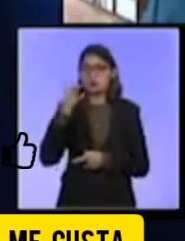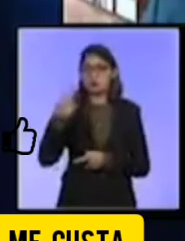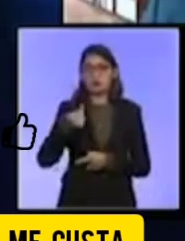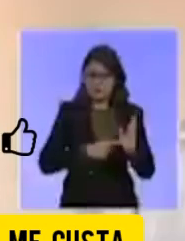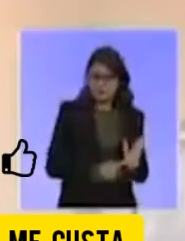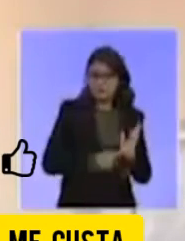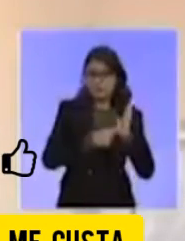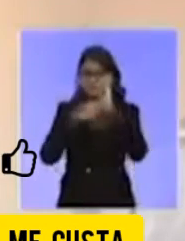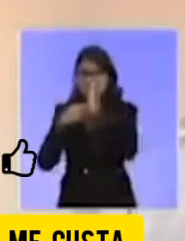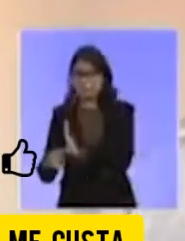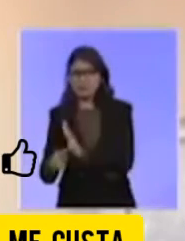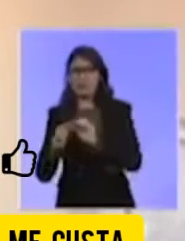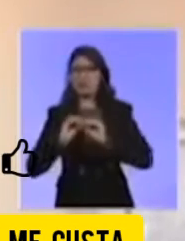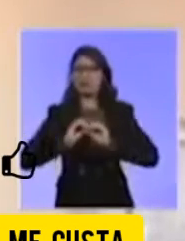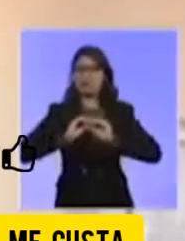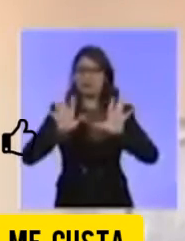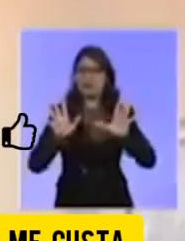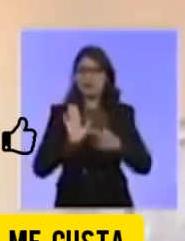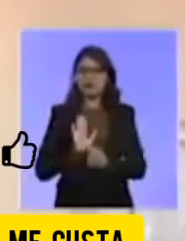por